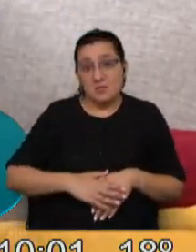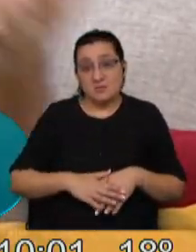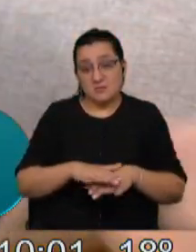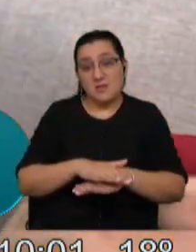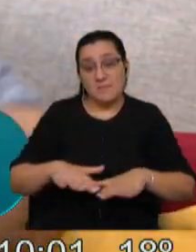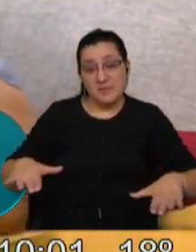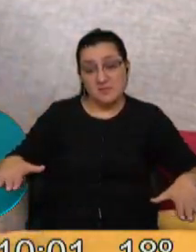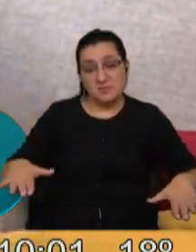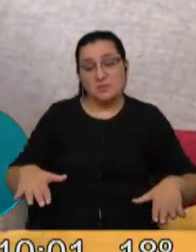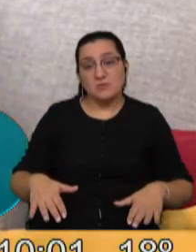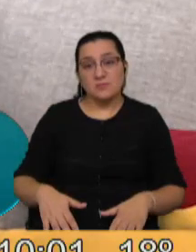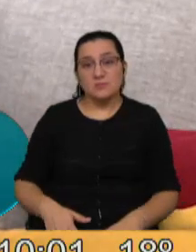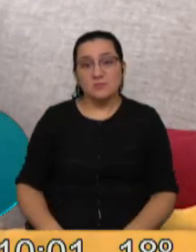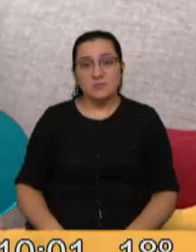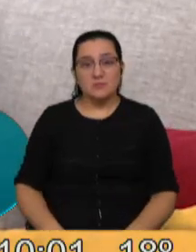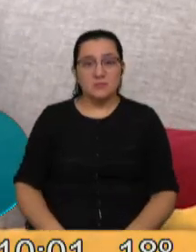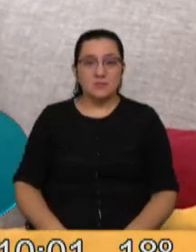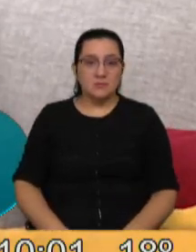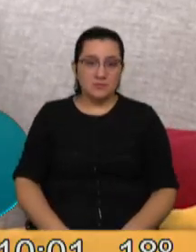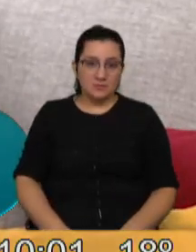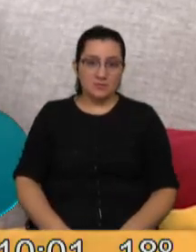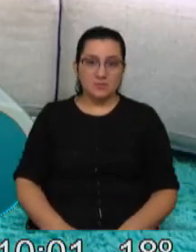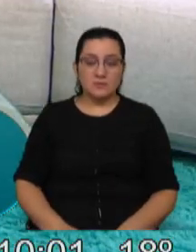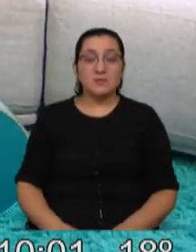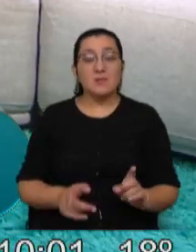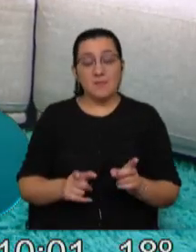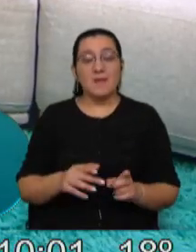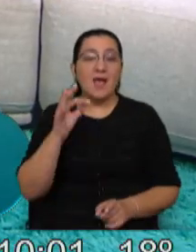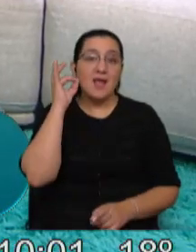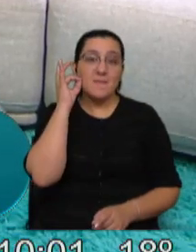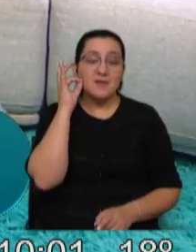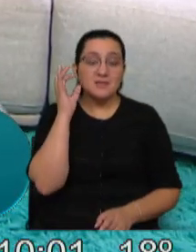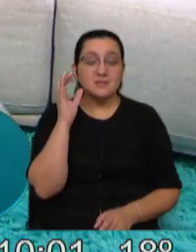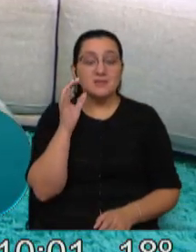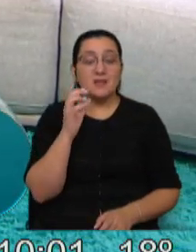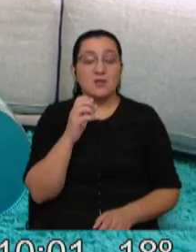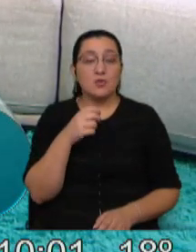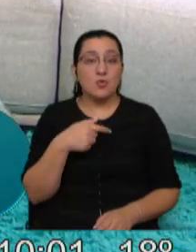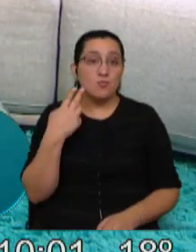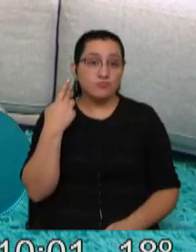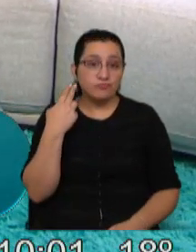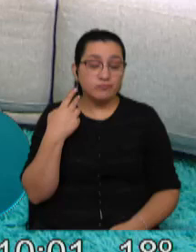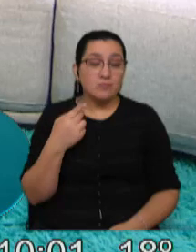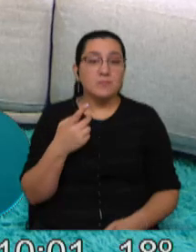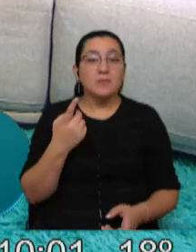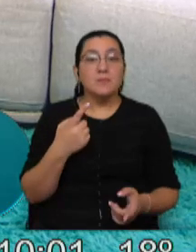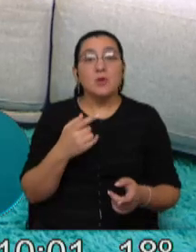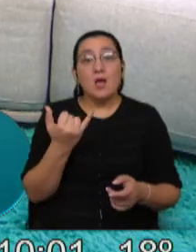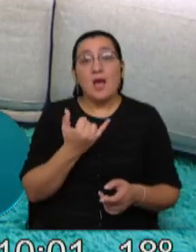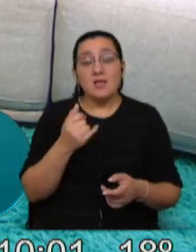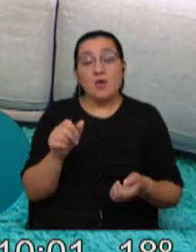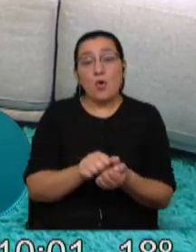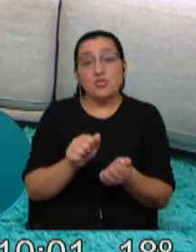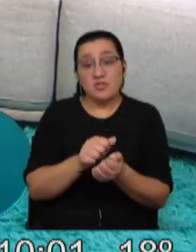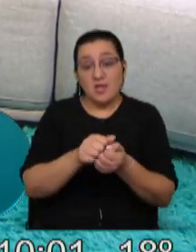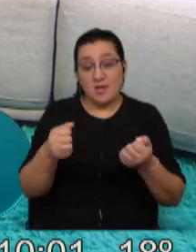que también hay pañales para el perro, pero, sobre todo para hembras que están en celo y qué sé yo, también se usa. Pero hay pañales que se ponen en el piso o diarios, que en